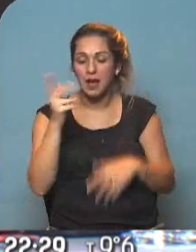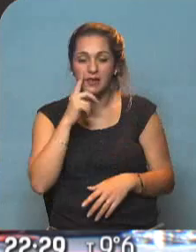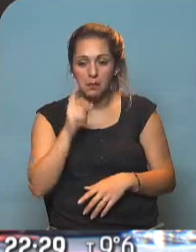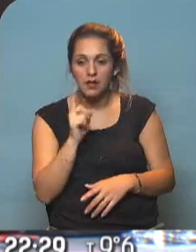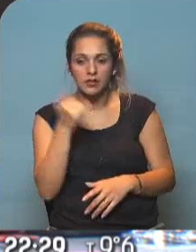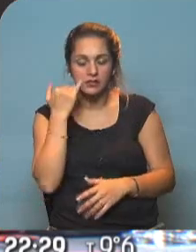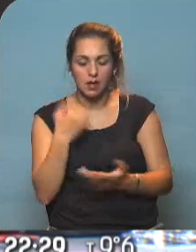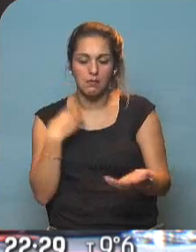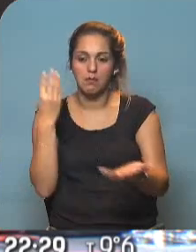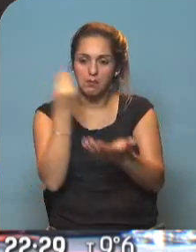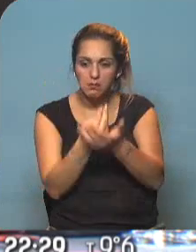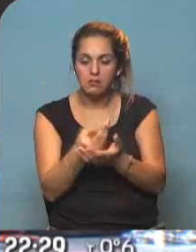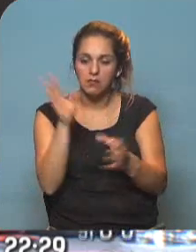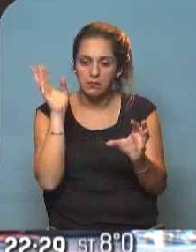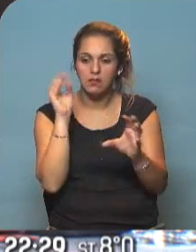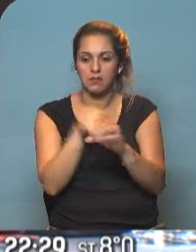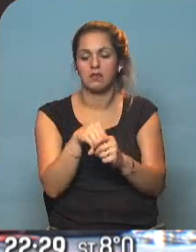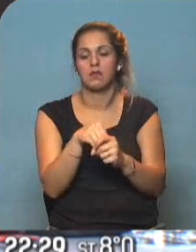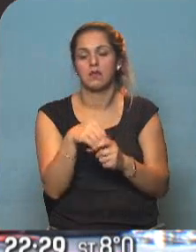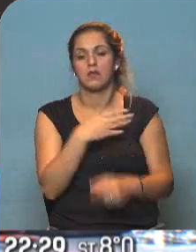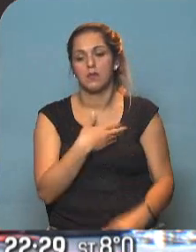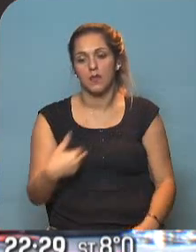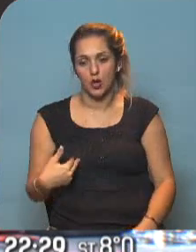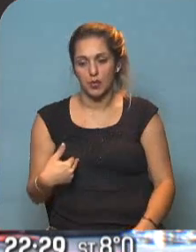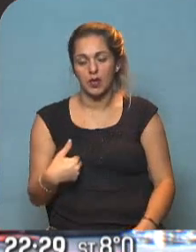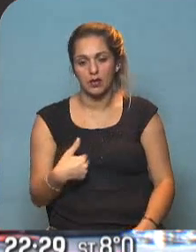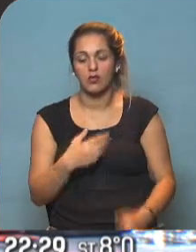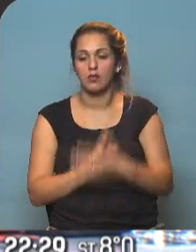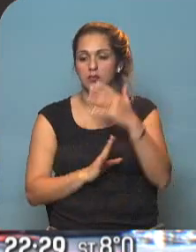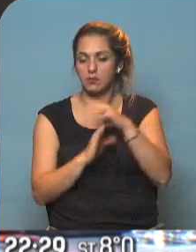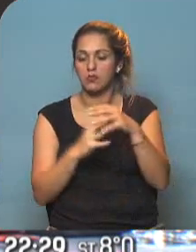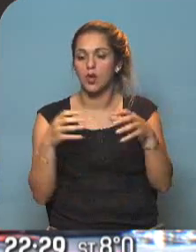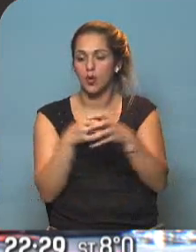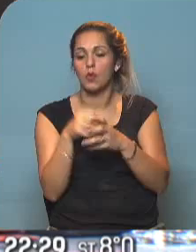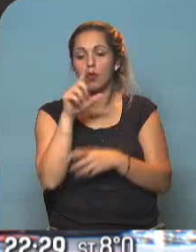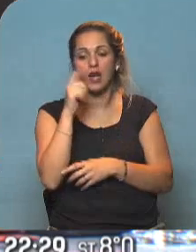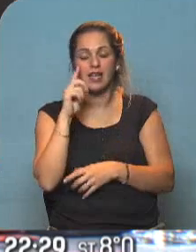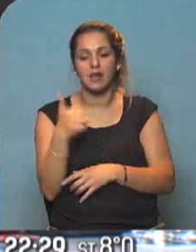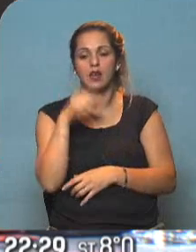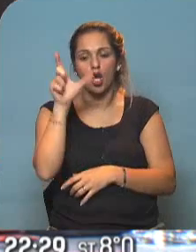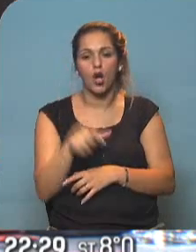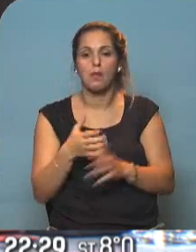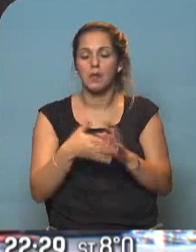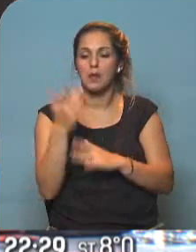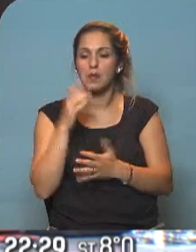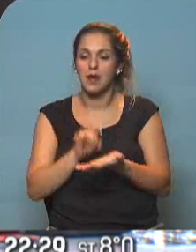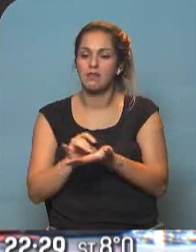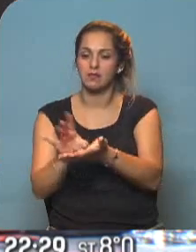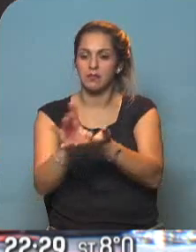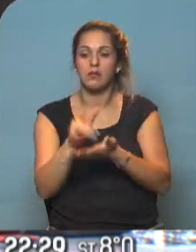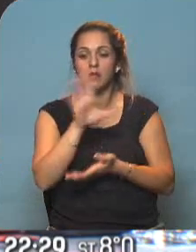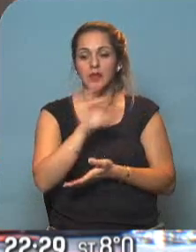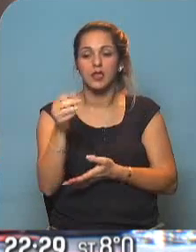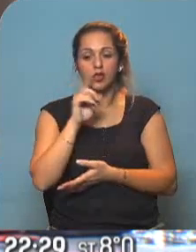de entrar al gobierno. Estaba hablando de Matteo Salvini, claramente el líder de la Liga, el hombre que se propone expulsar a 500.000